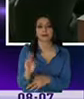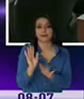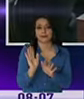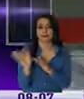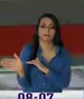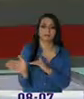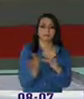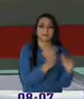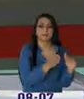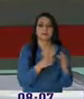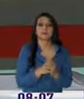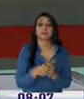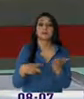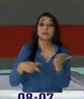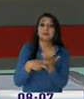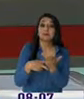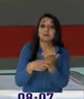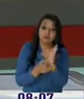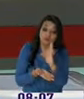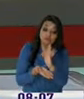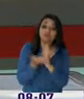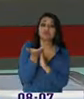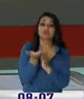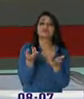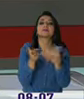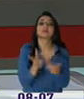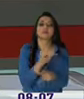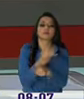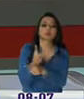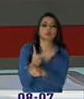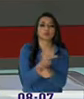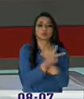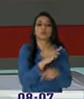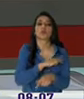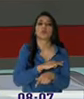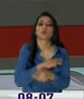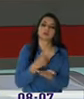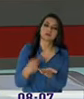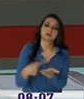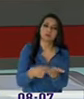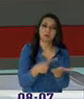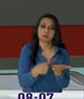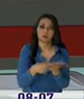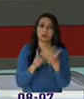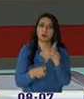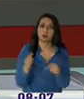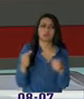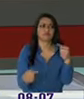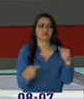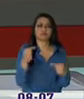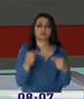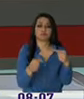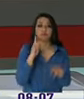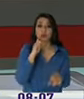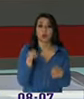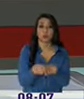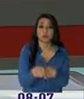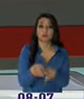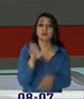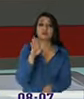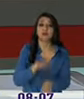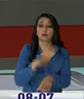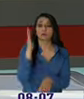La posible alza de pasajes también se está debatiendo dentro del Consejo Metropolitano y ha generado debate sobre lo que vengo hablando ahorita,